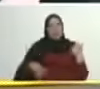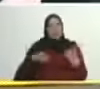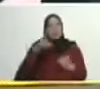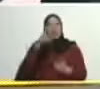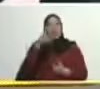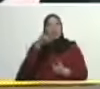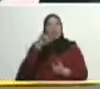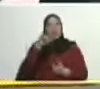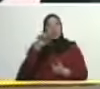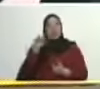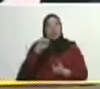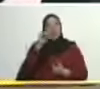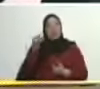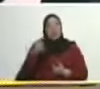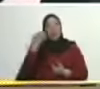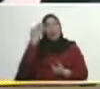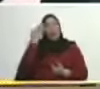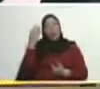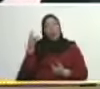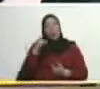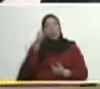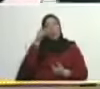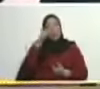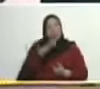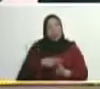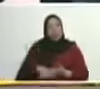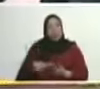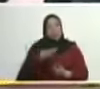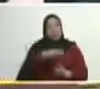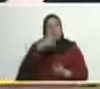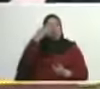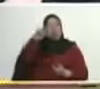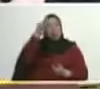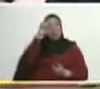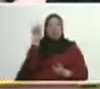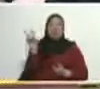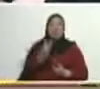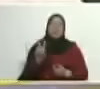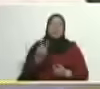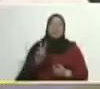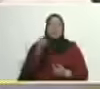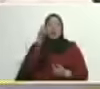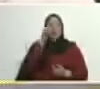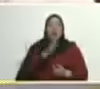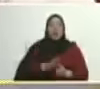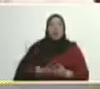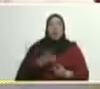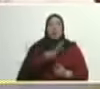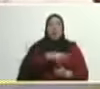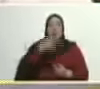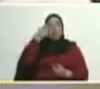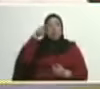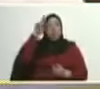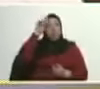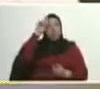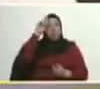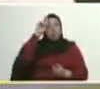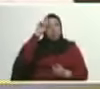Están sus pueblos, el pueblo de Venezuela, el pueblo cubano.